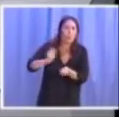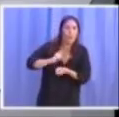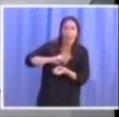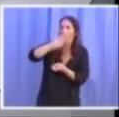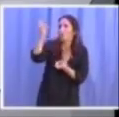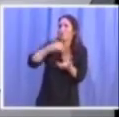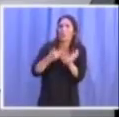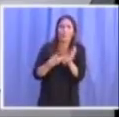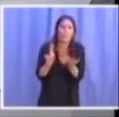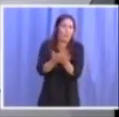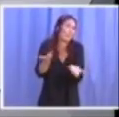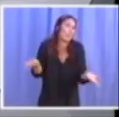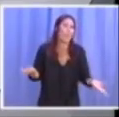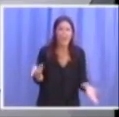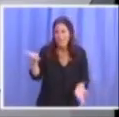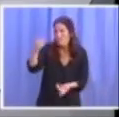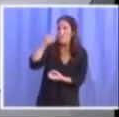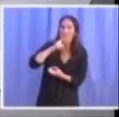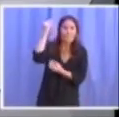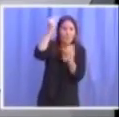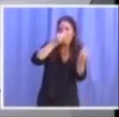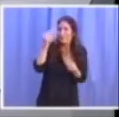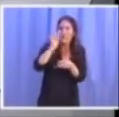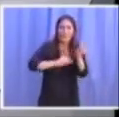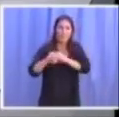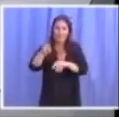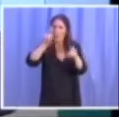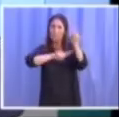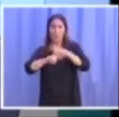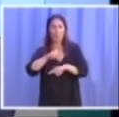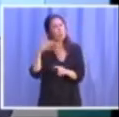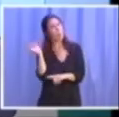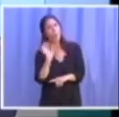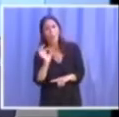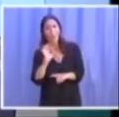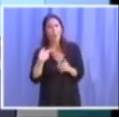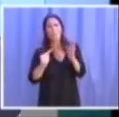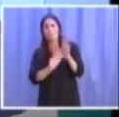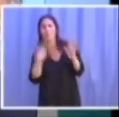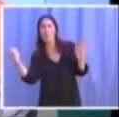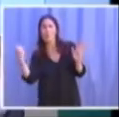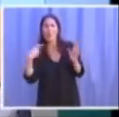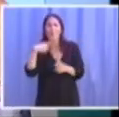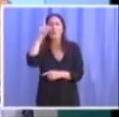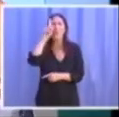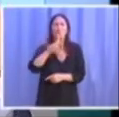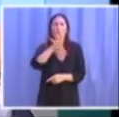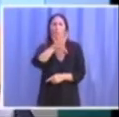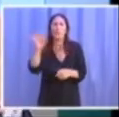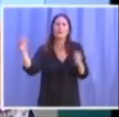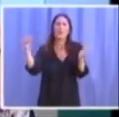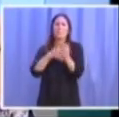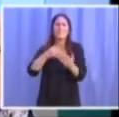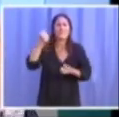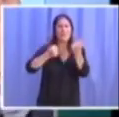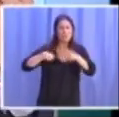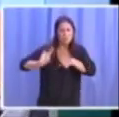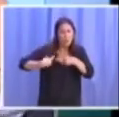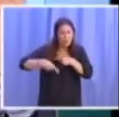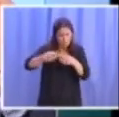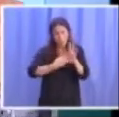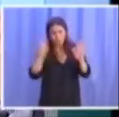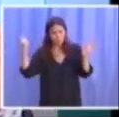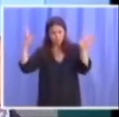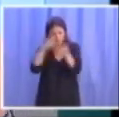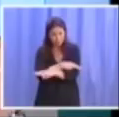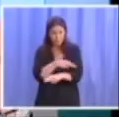alternativa? Digan algo. ¿Cómo piensan arreglar el problema? ¿O es que van a quitar de la noche a la mañana 150.000 vehículos diarios y cómo